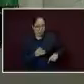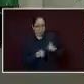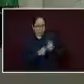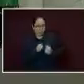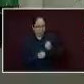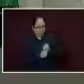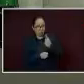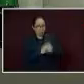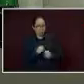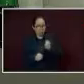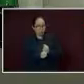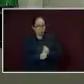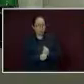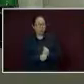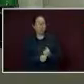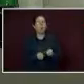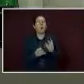pagar